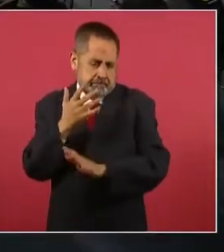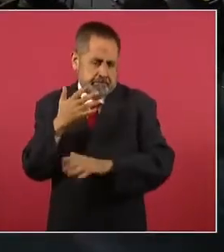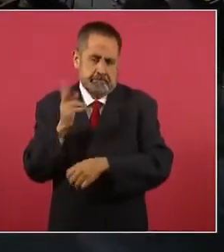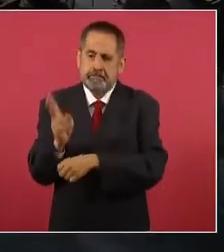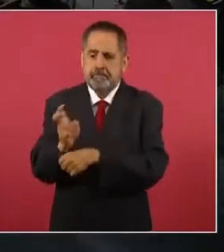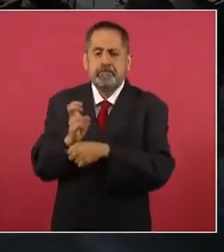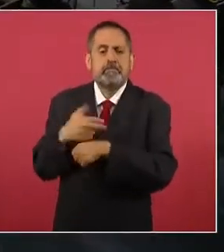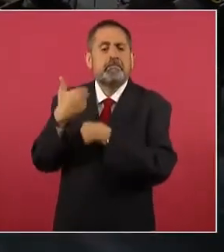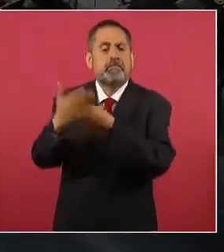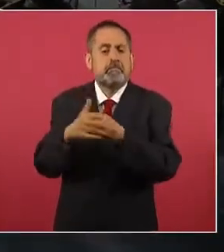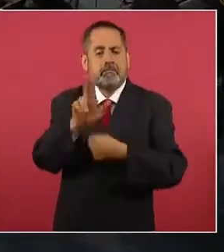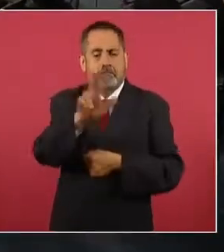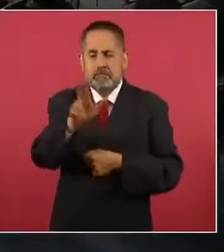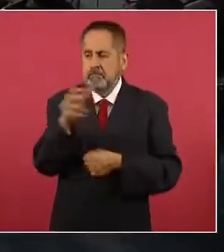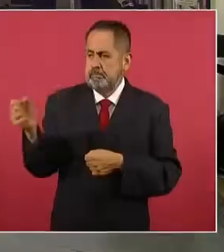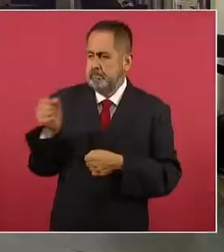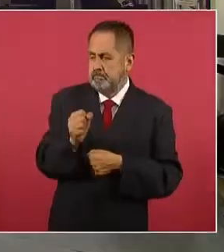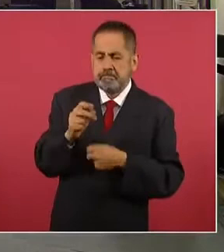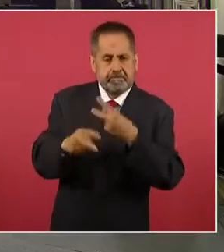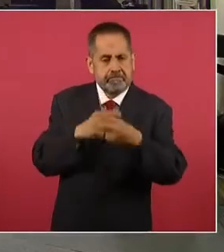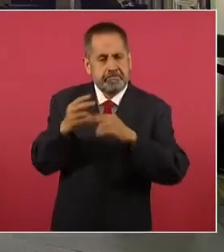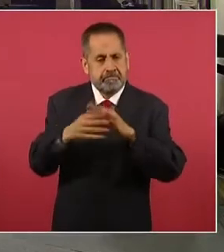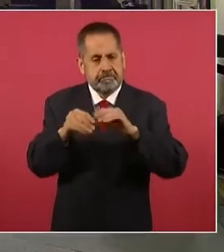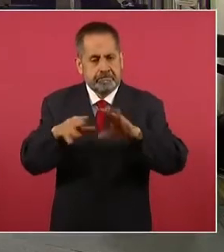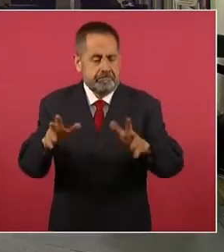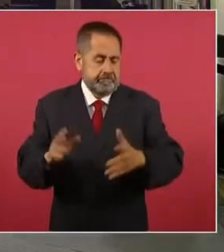para el martes.